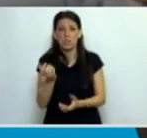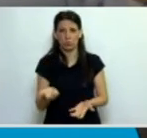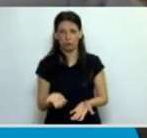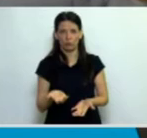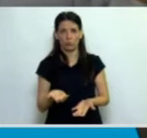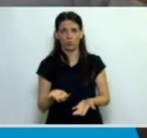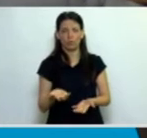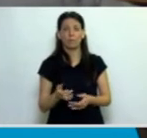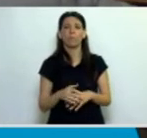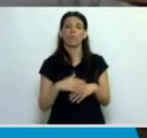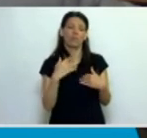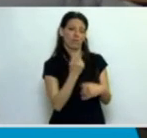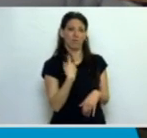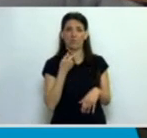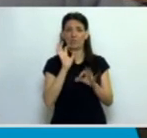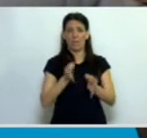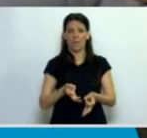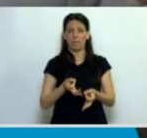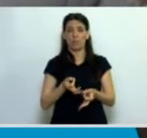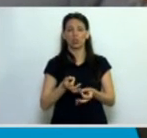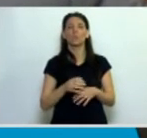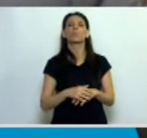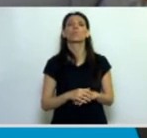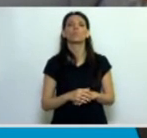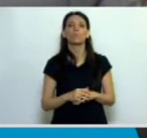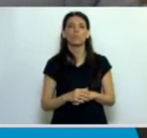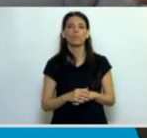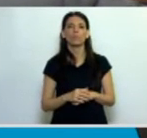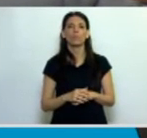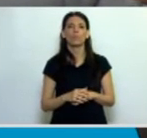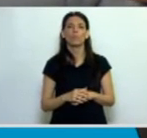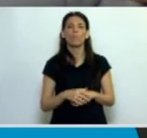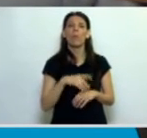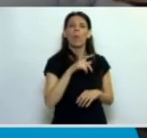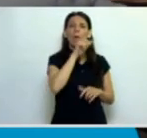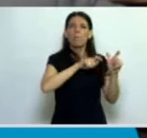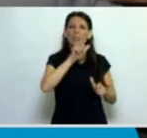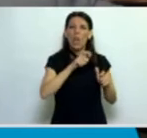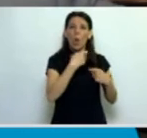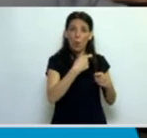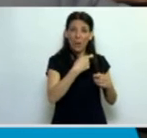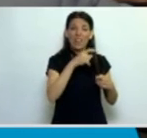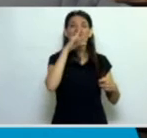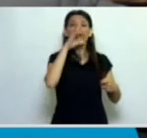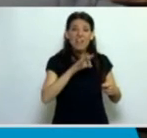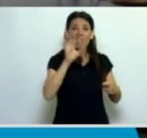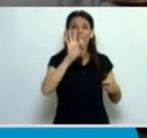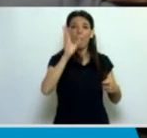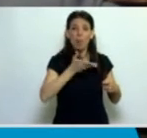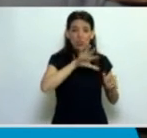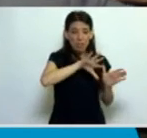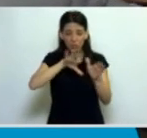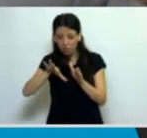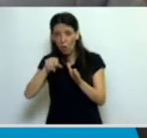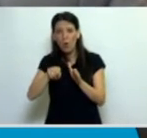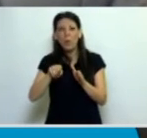Quiere decir, como ya lo sabemos, que el 70% de los jubilados en nuestro país recibe la